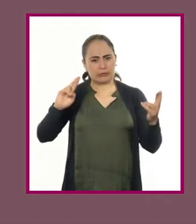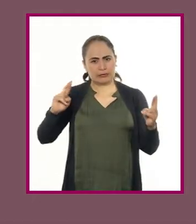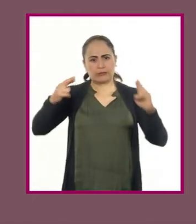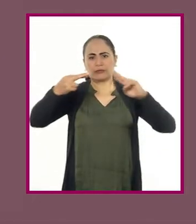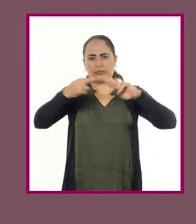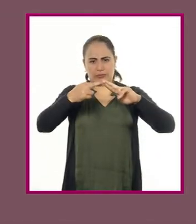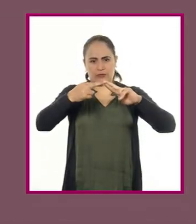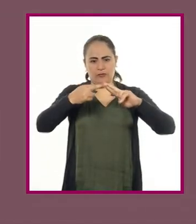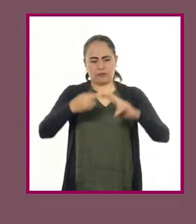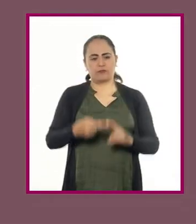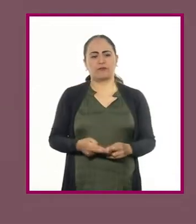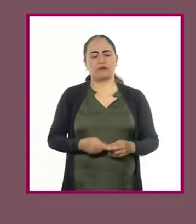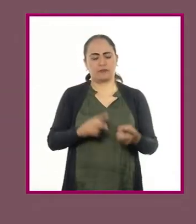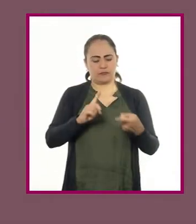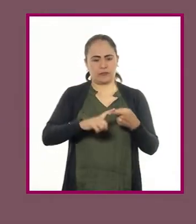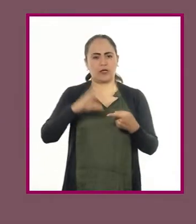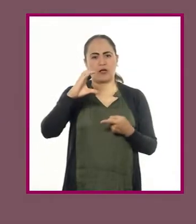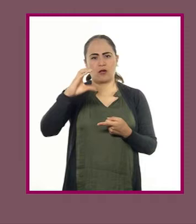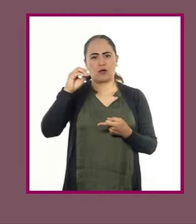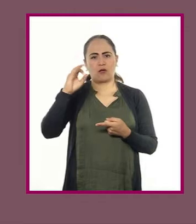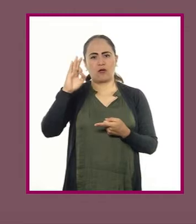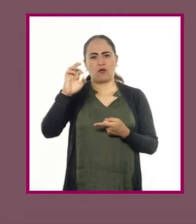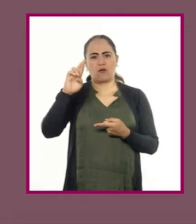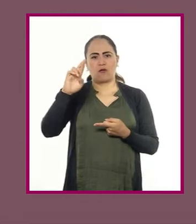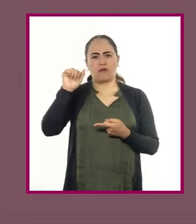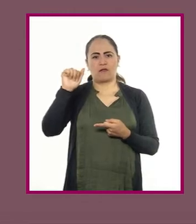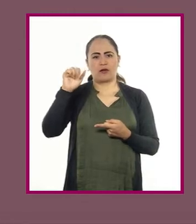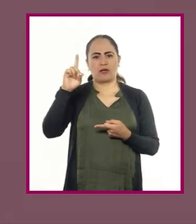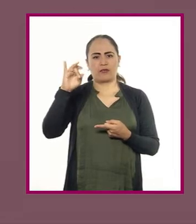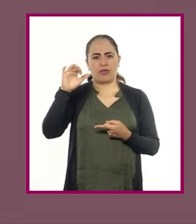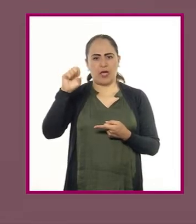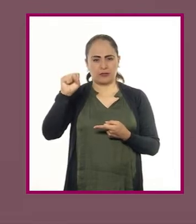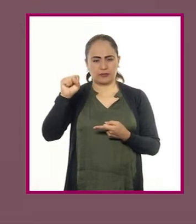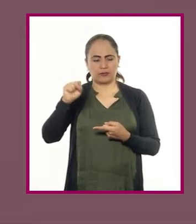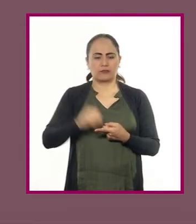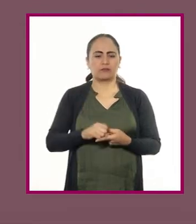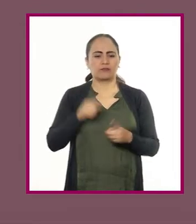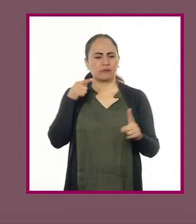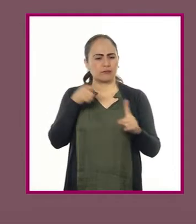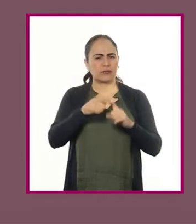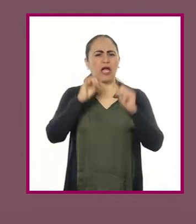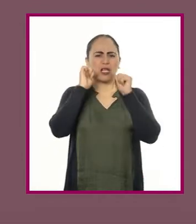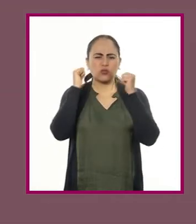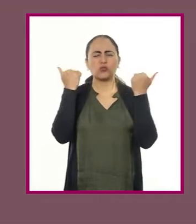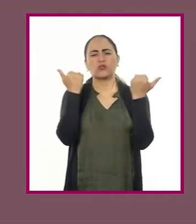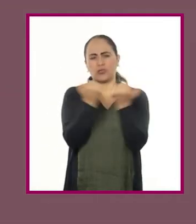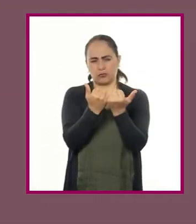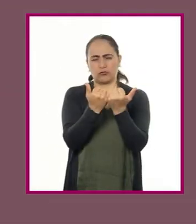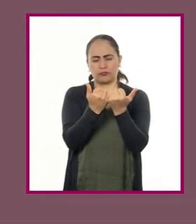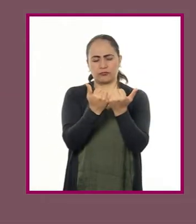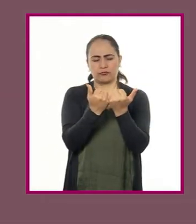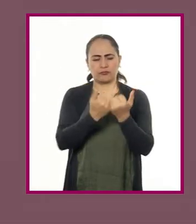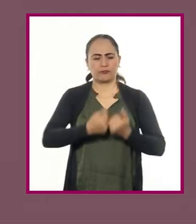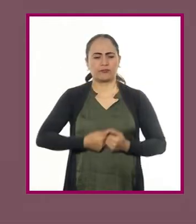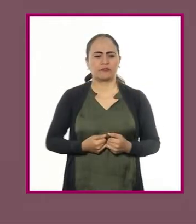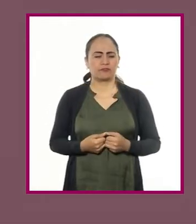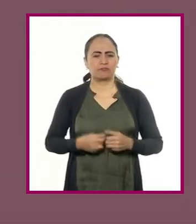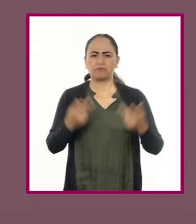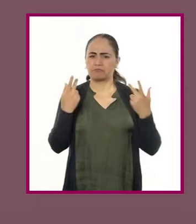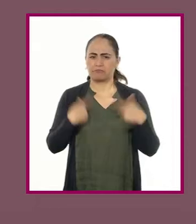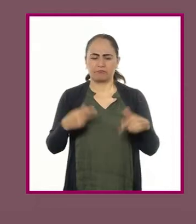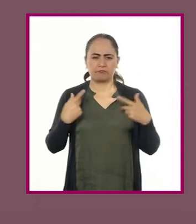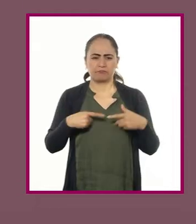religiosas, como son las cofradías, que son especies de asociaciones de